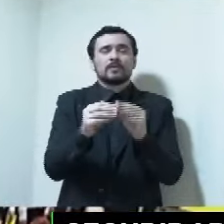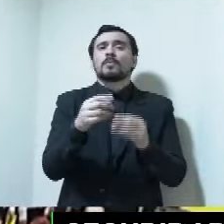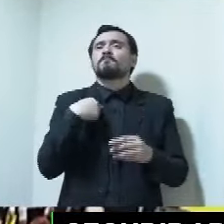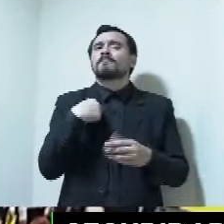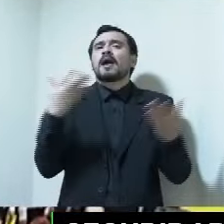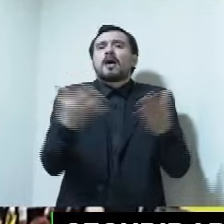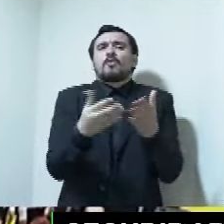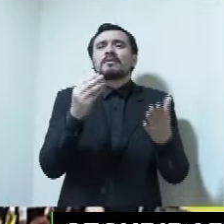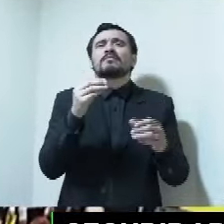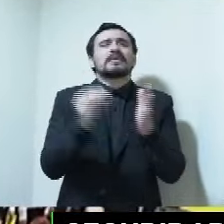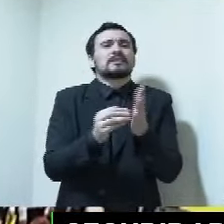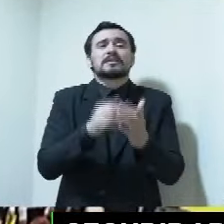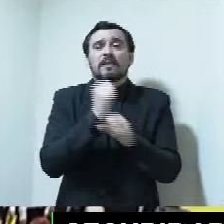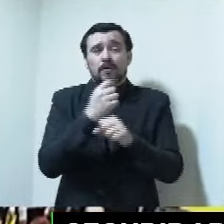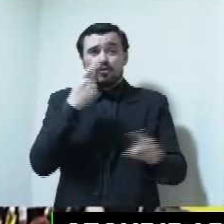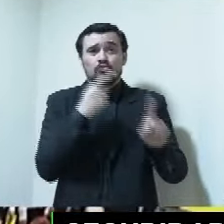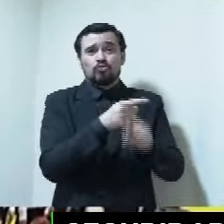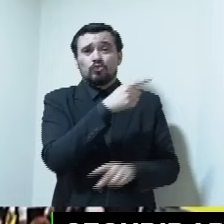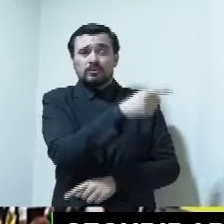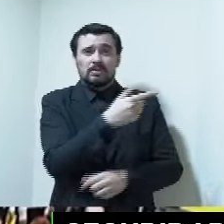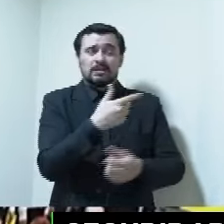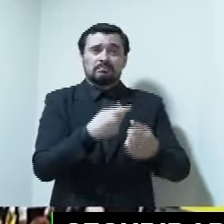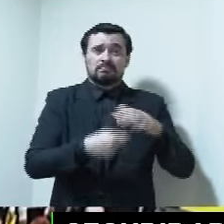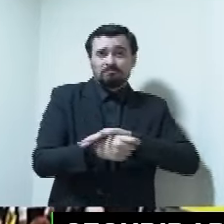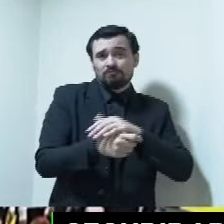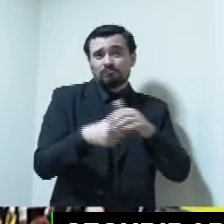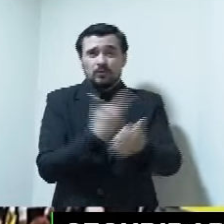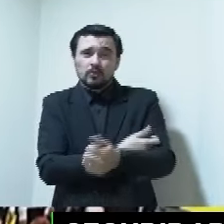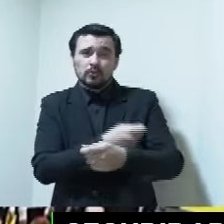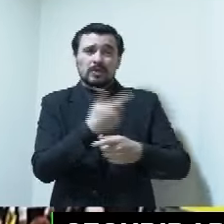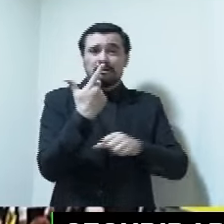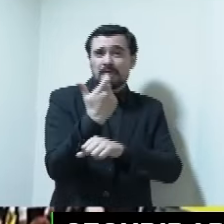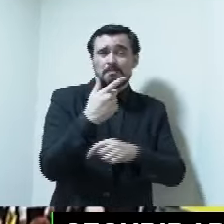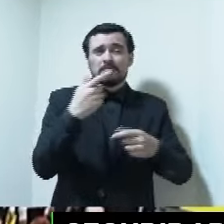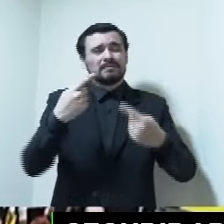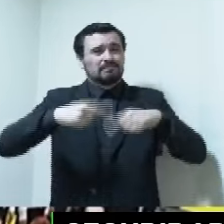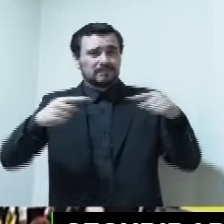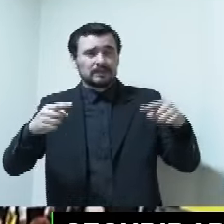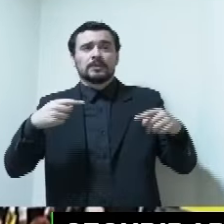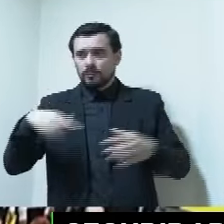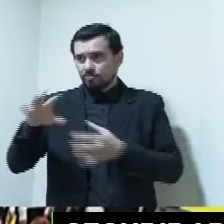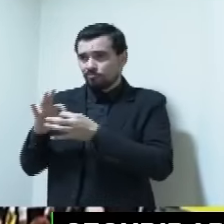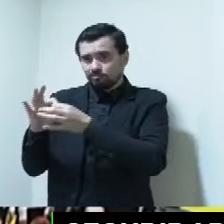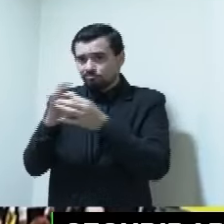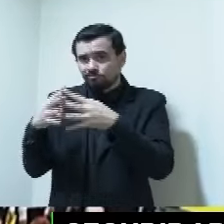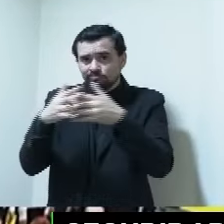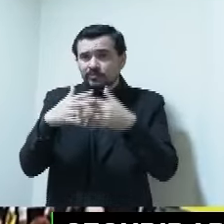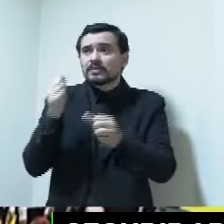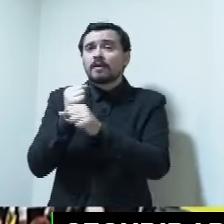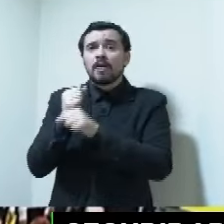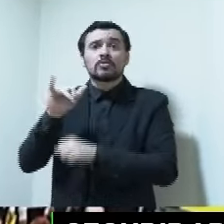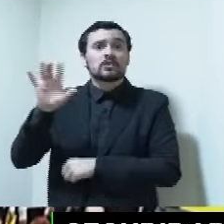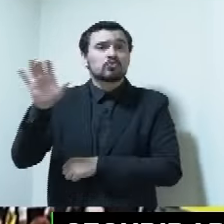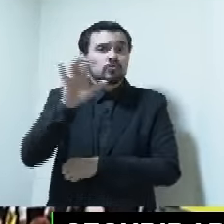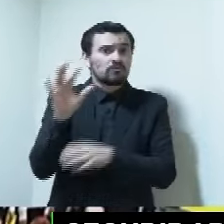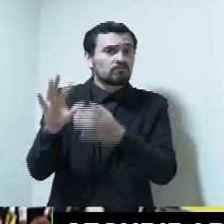operativos que realizamos contra el crimen organizado, fruto de esta visión integral, coordinada, eficiente de las distintas instituciones